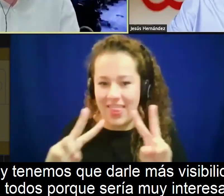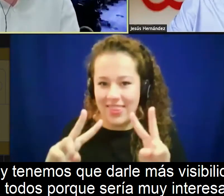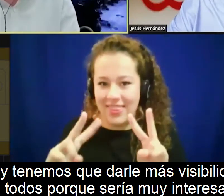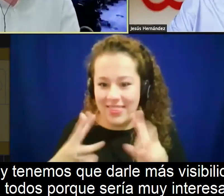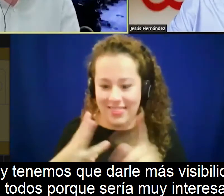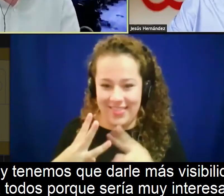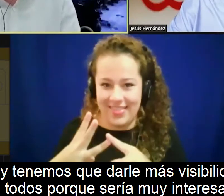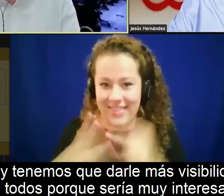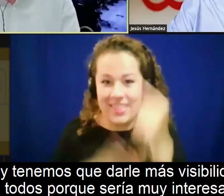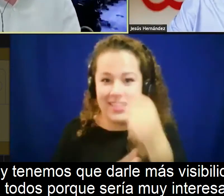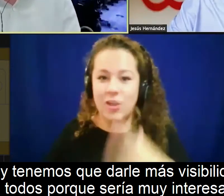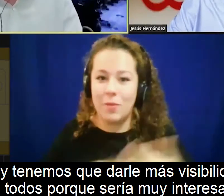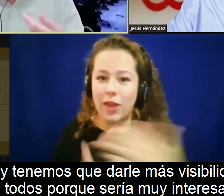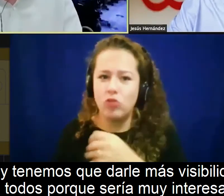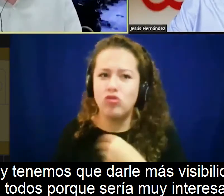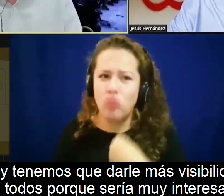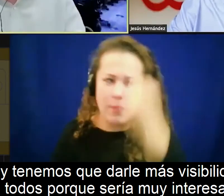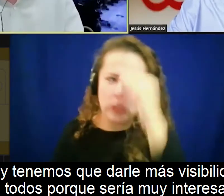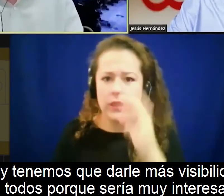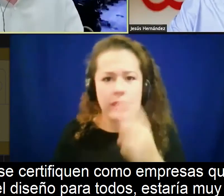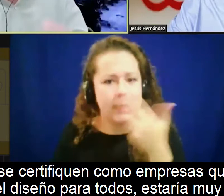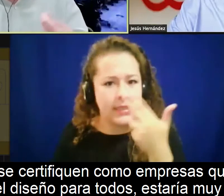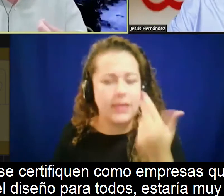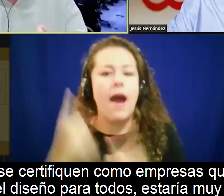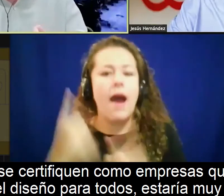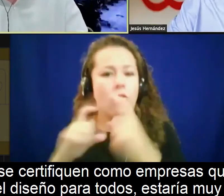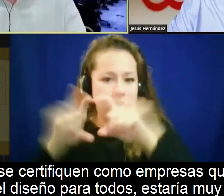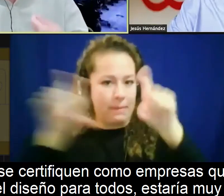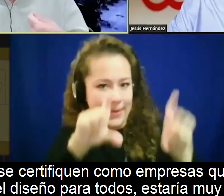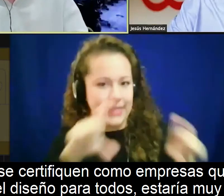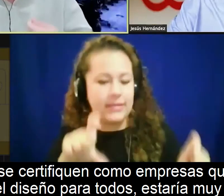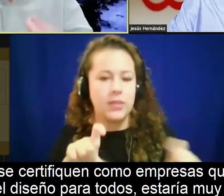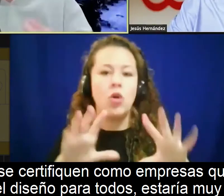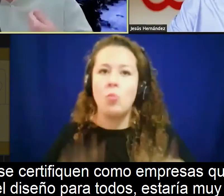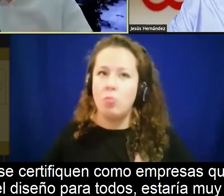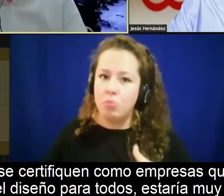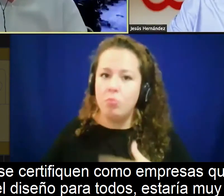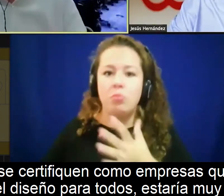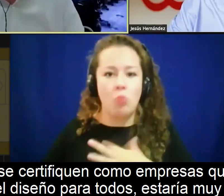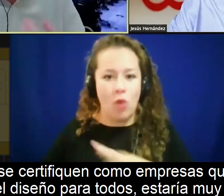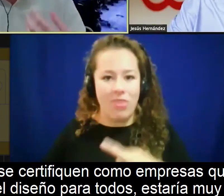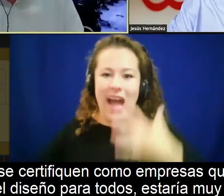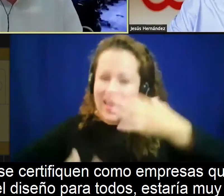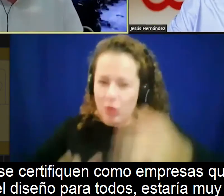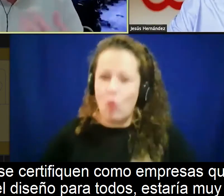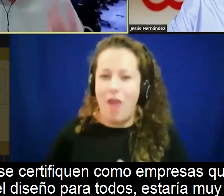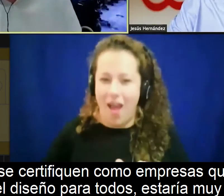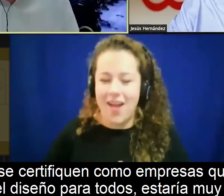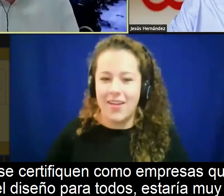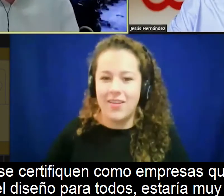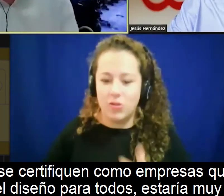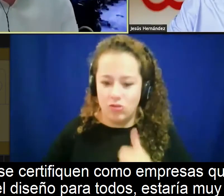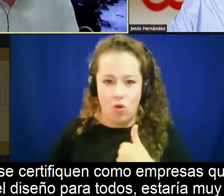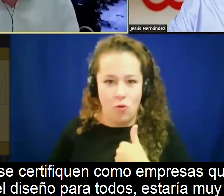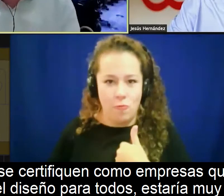muy interesante que empresas, digamos, se aseguren y se certifiquen como empresas que tienen en